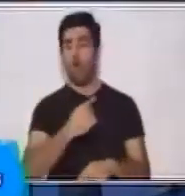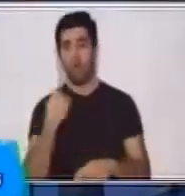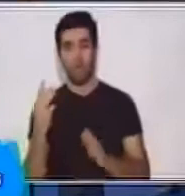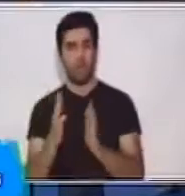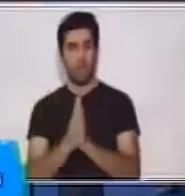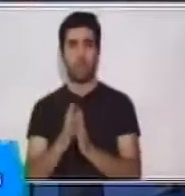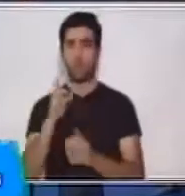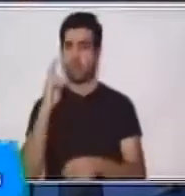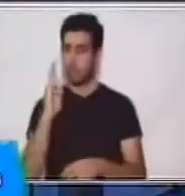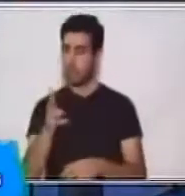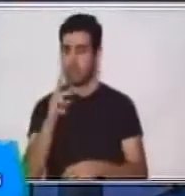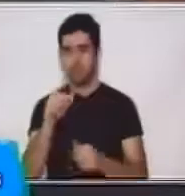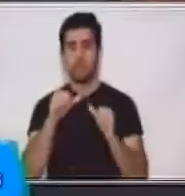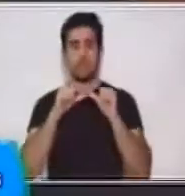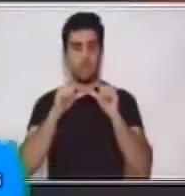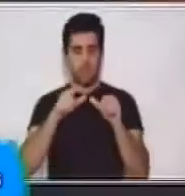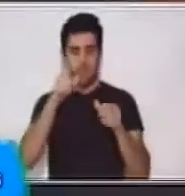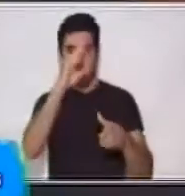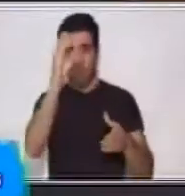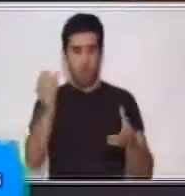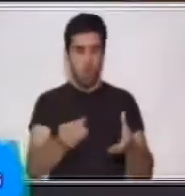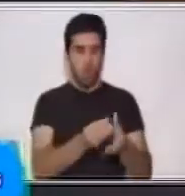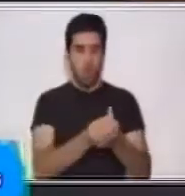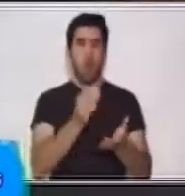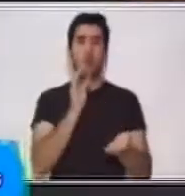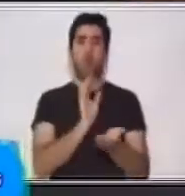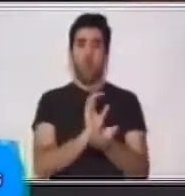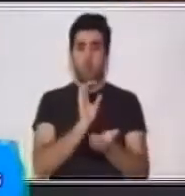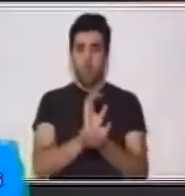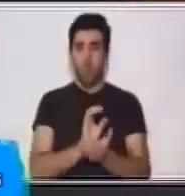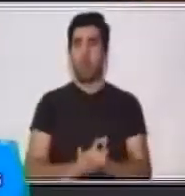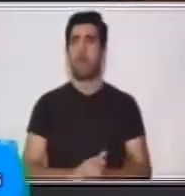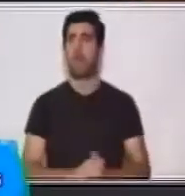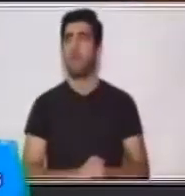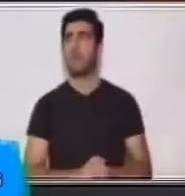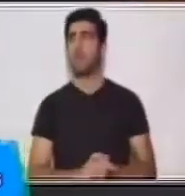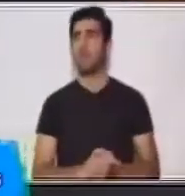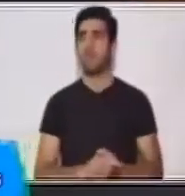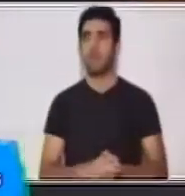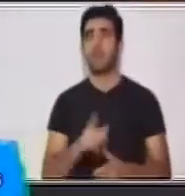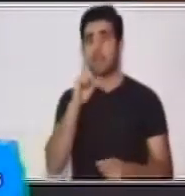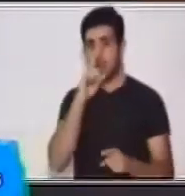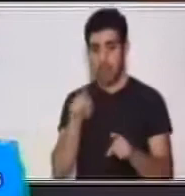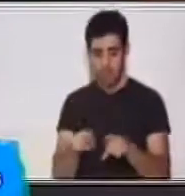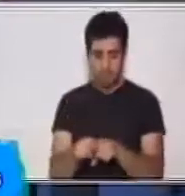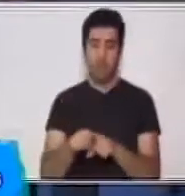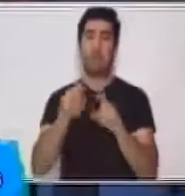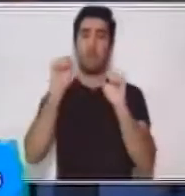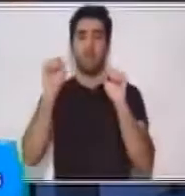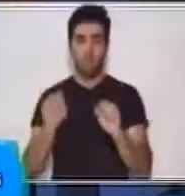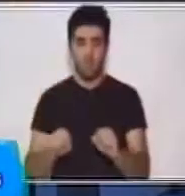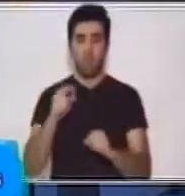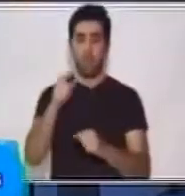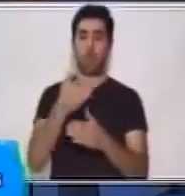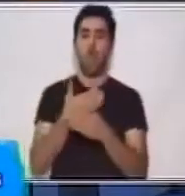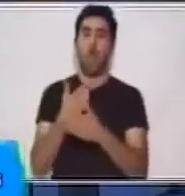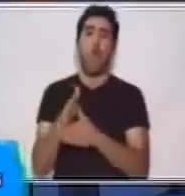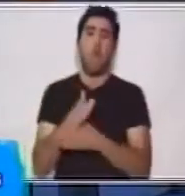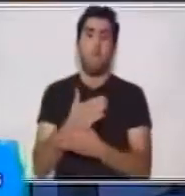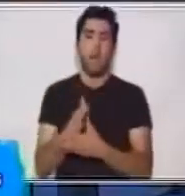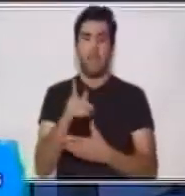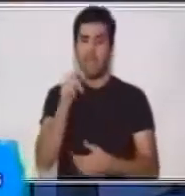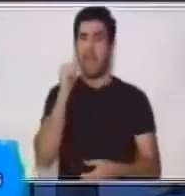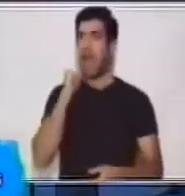vamos a ir guardando en nuestro portafolio de Aprendo en Casa. También puedes compartir esta información, ¿sí? Vamos a Con algún